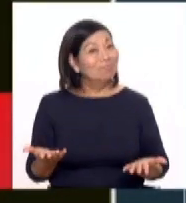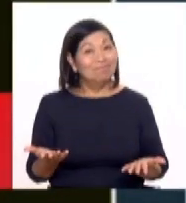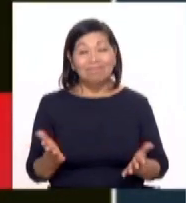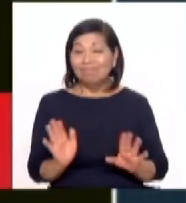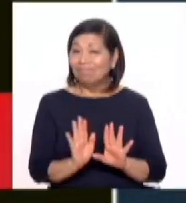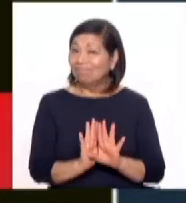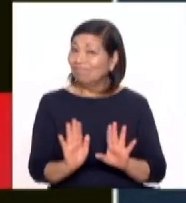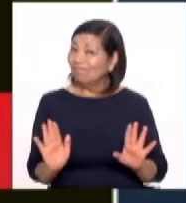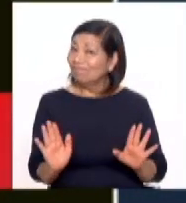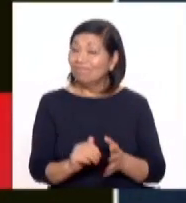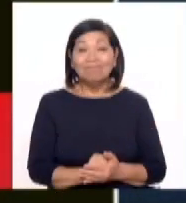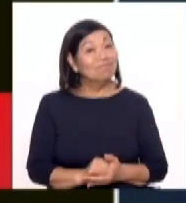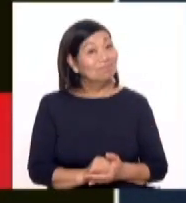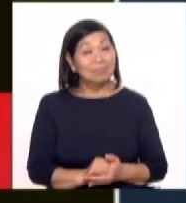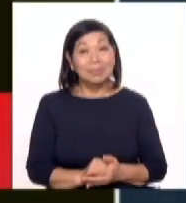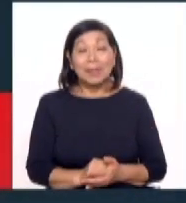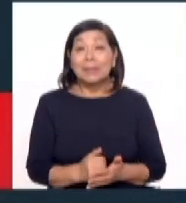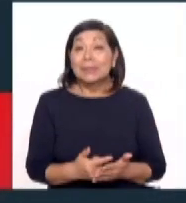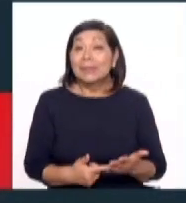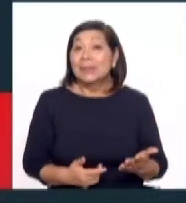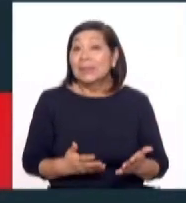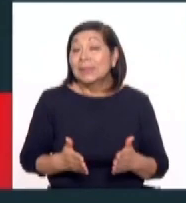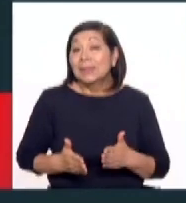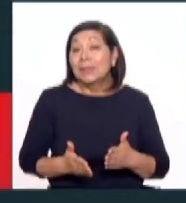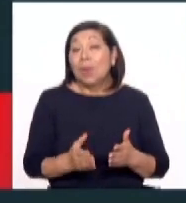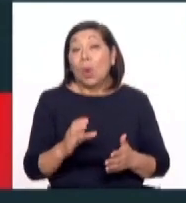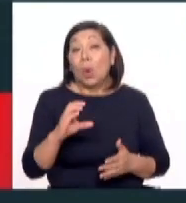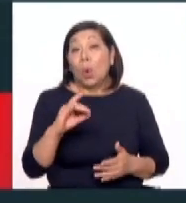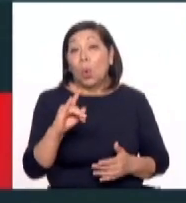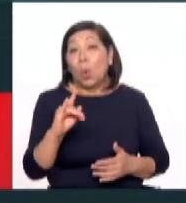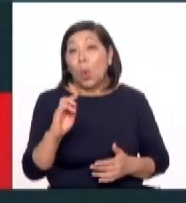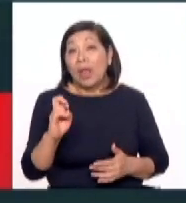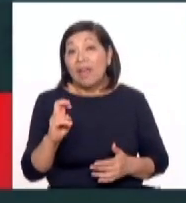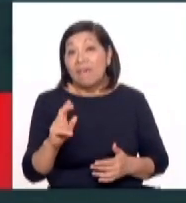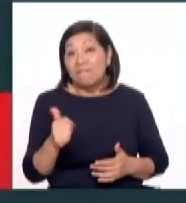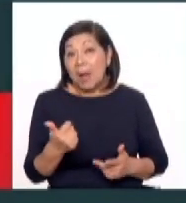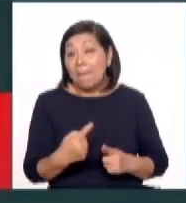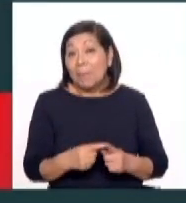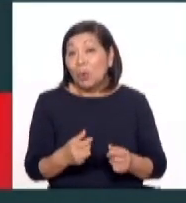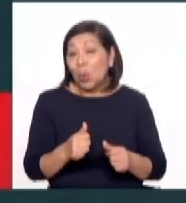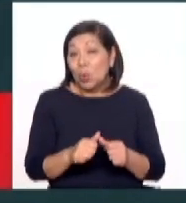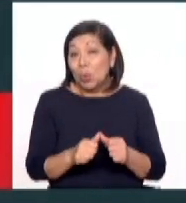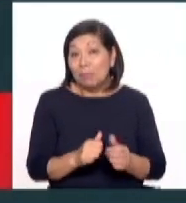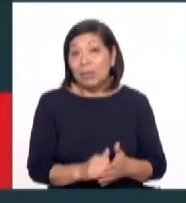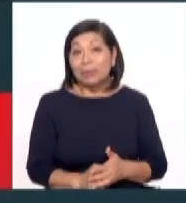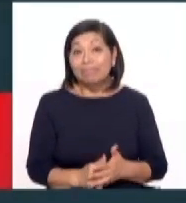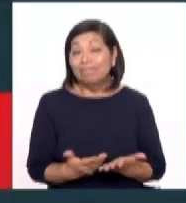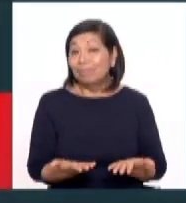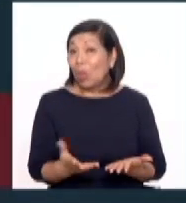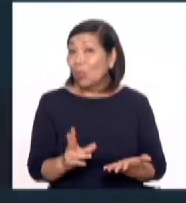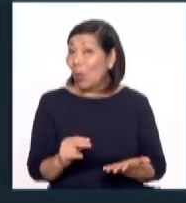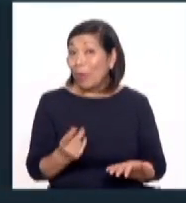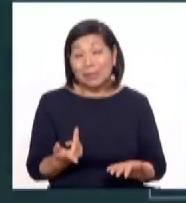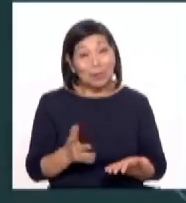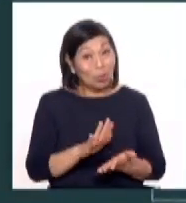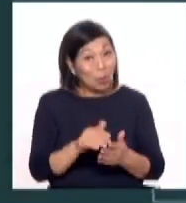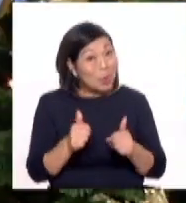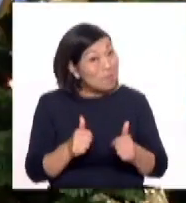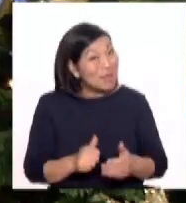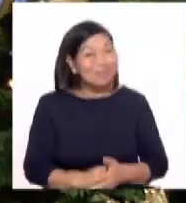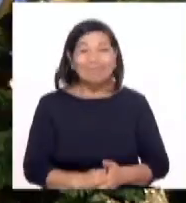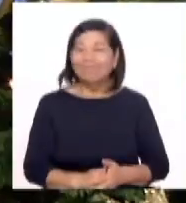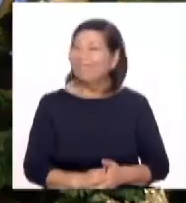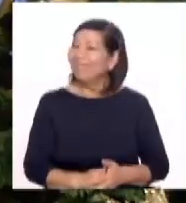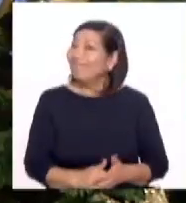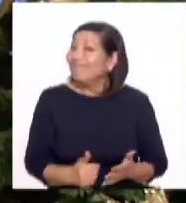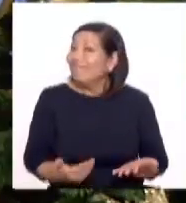tenía más camino que recorrer Cueva dentro de Matute. Y los números de Cueva precisamente no fueron del todo buenos, hay